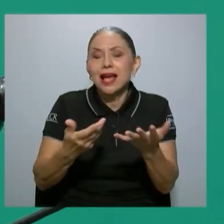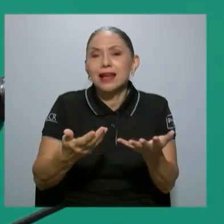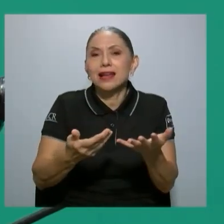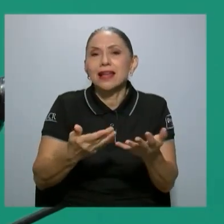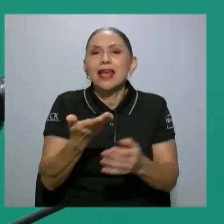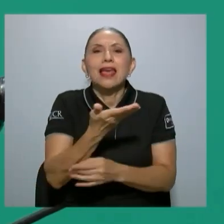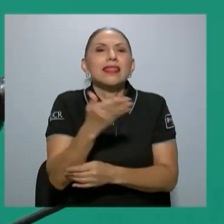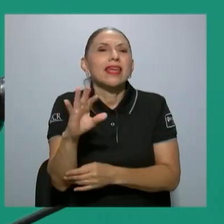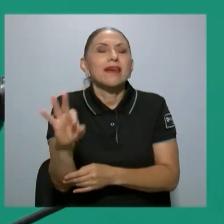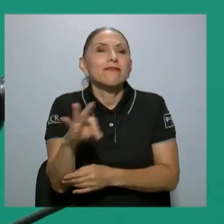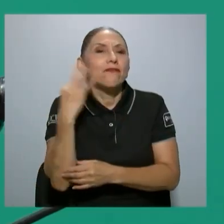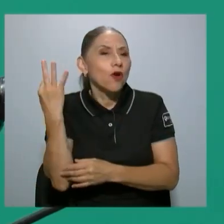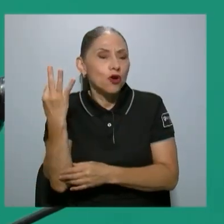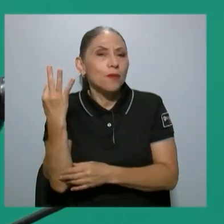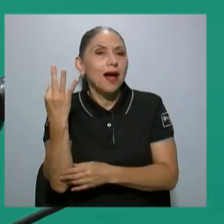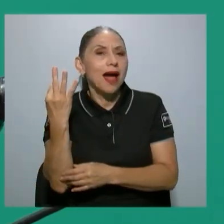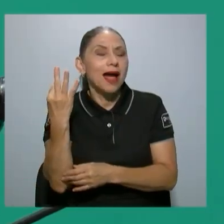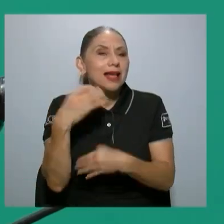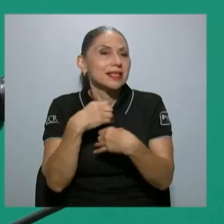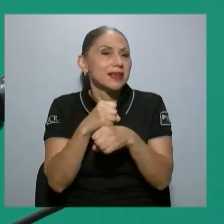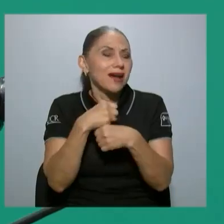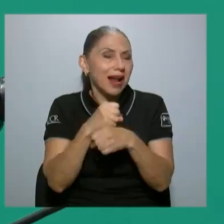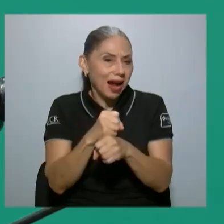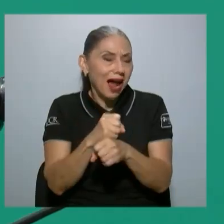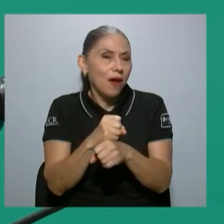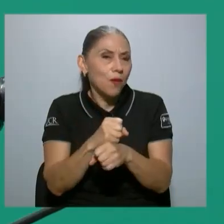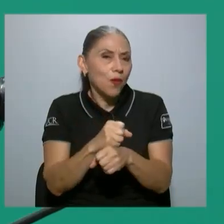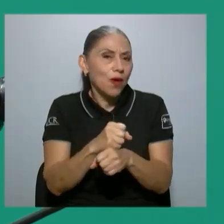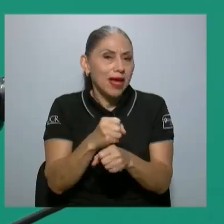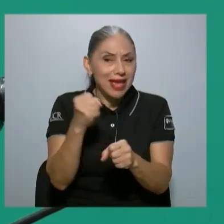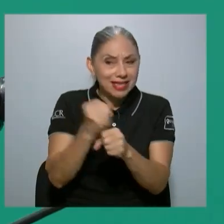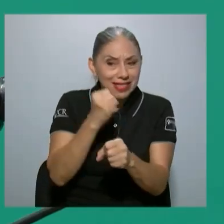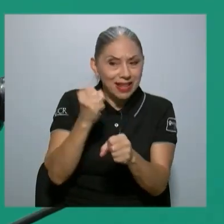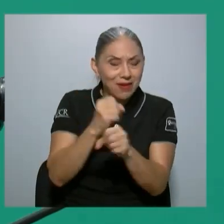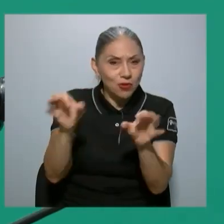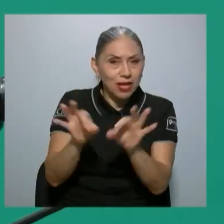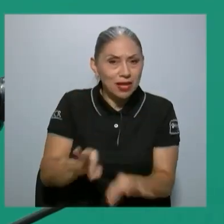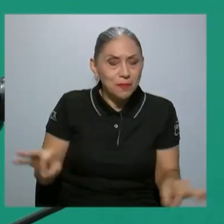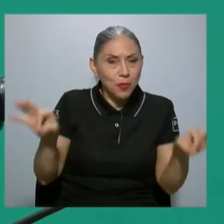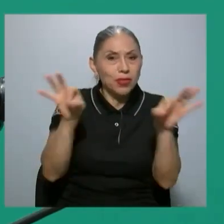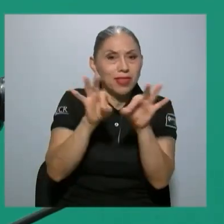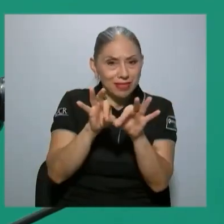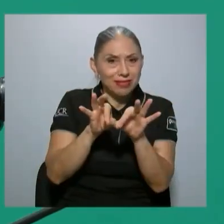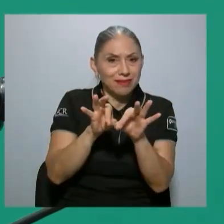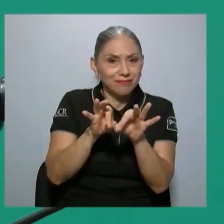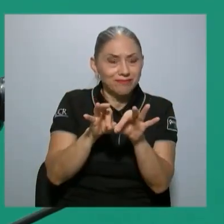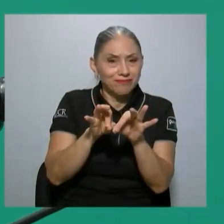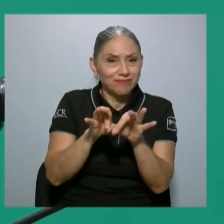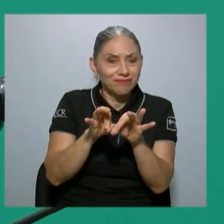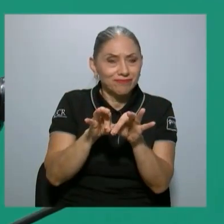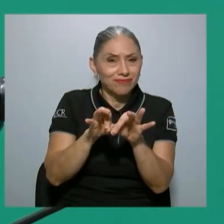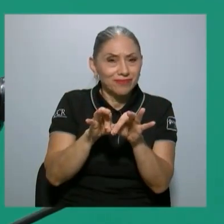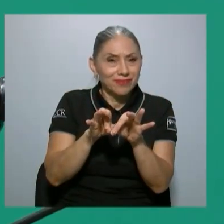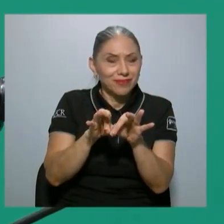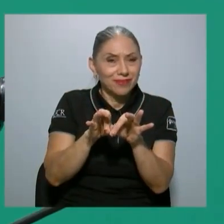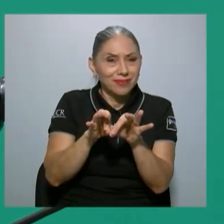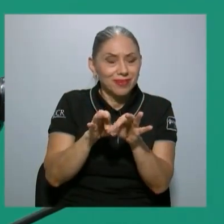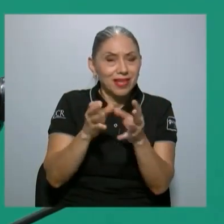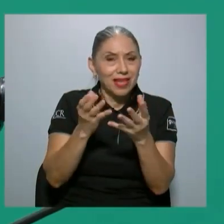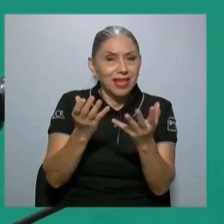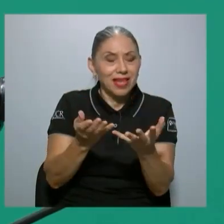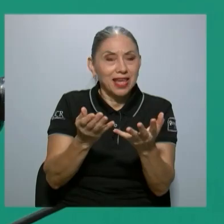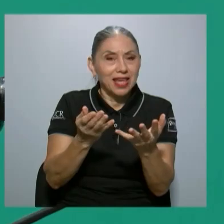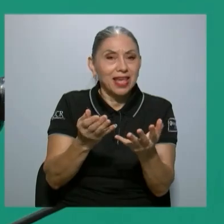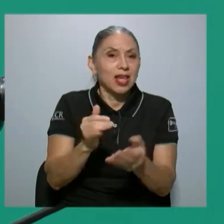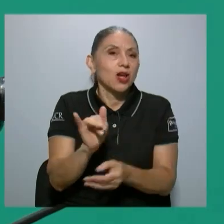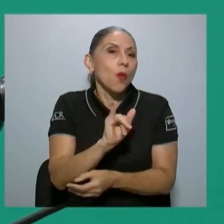forma llevar a cabo ese trabajo tan importante de dirigir un